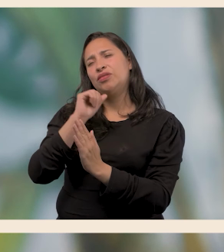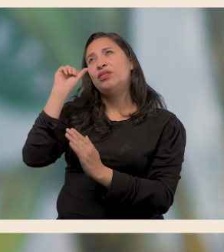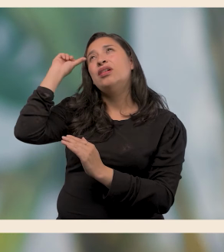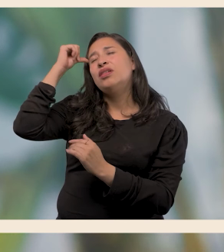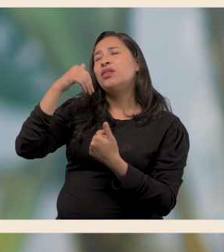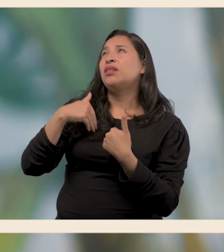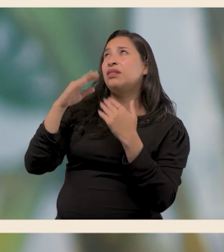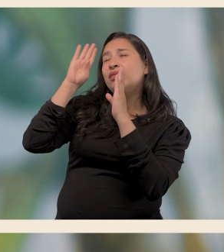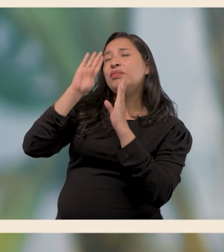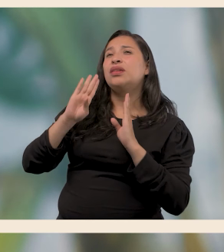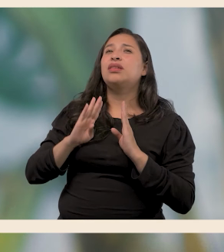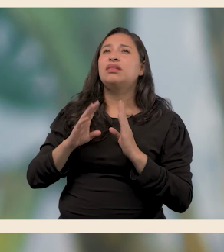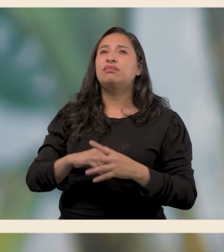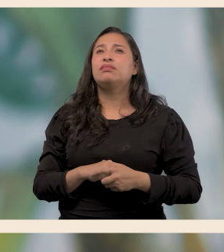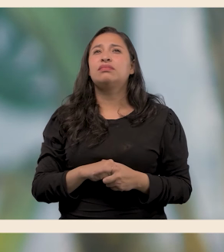mí.